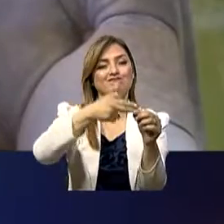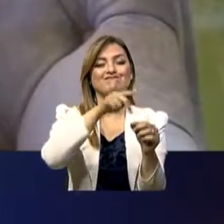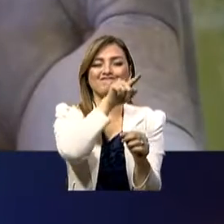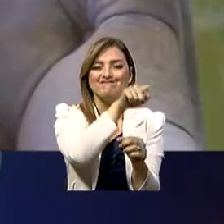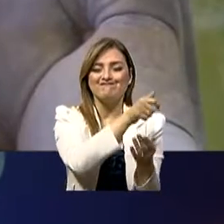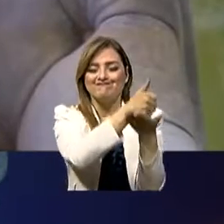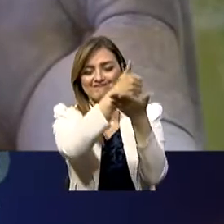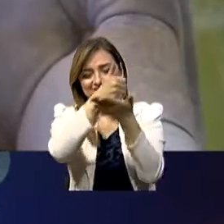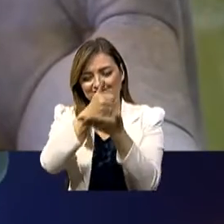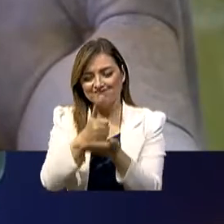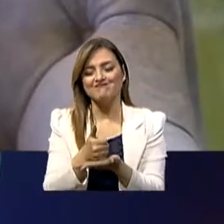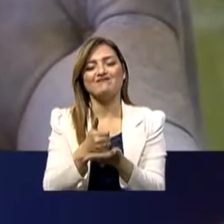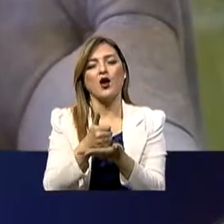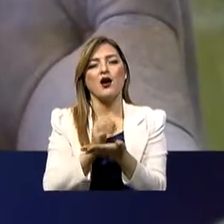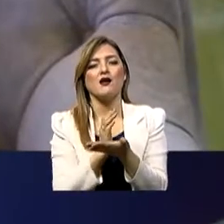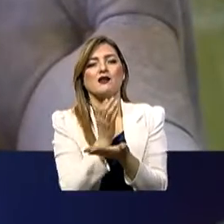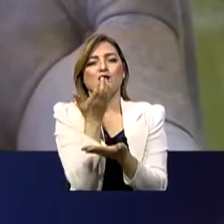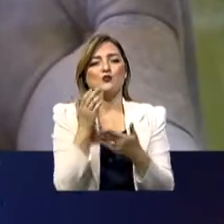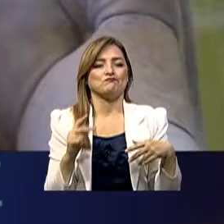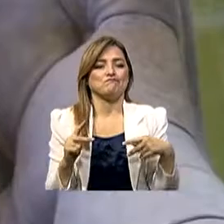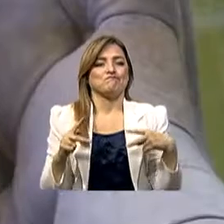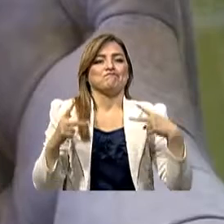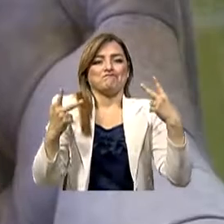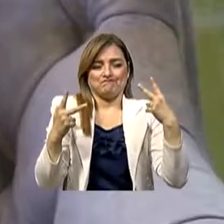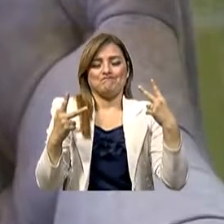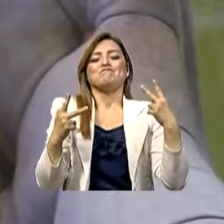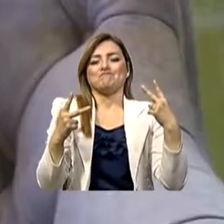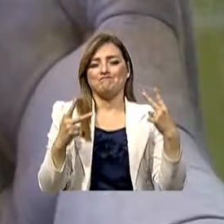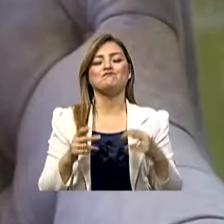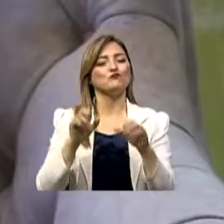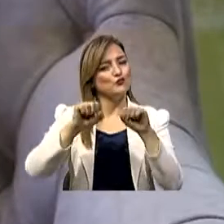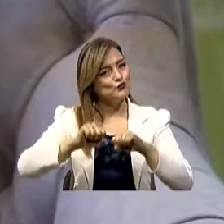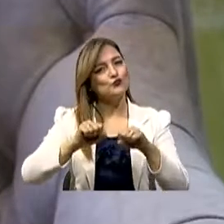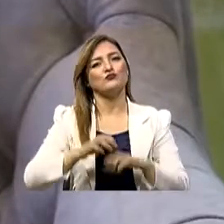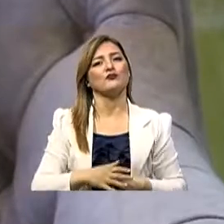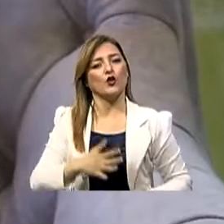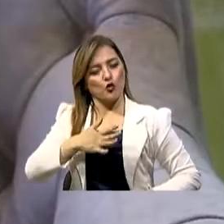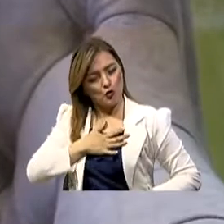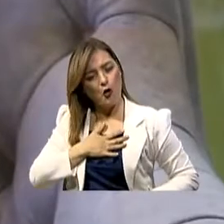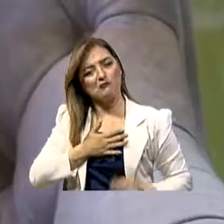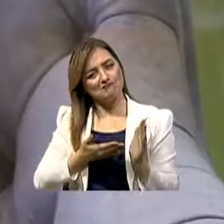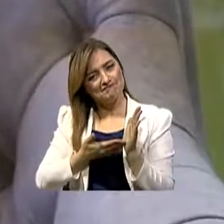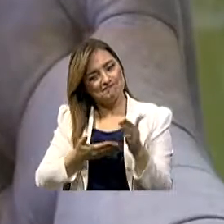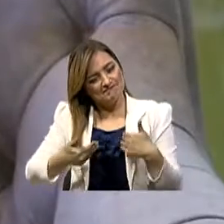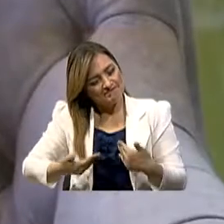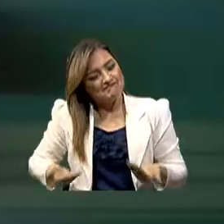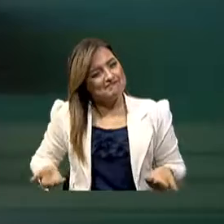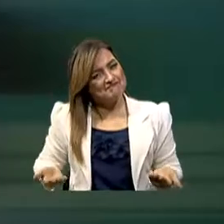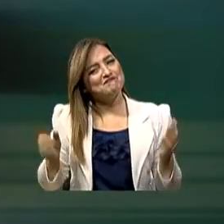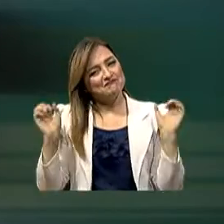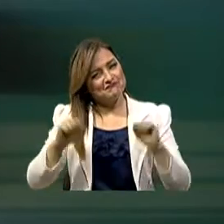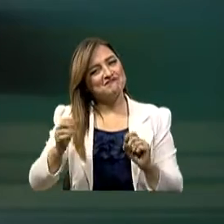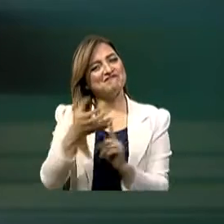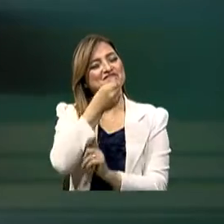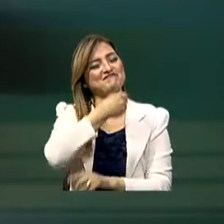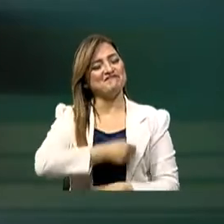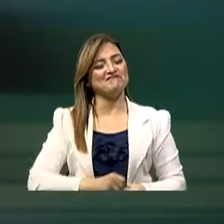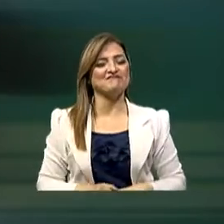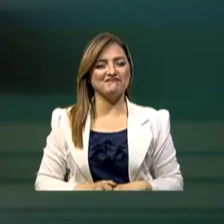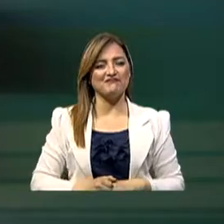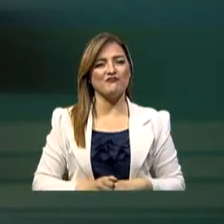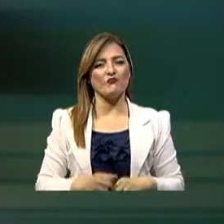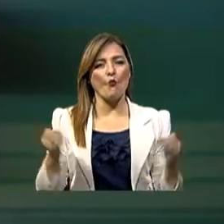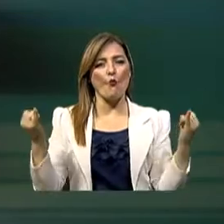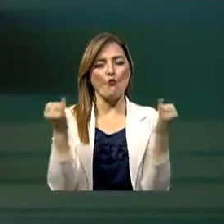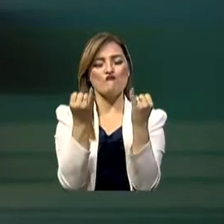quien nos va a ayudar y realmente lo podemos conseguir yo soy un ejemplo de que se puede conseguir bajar